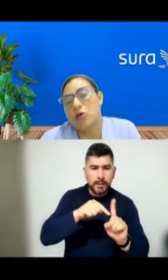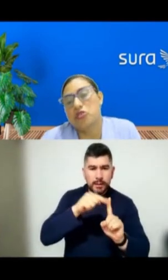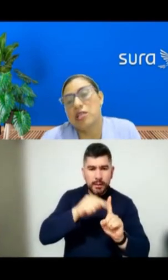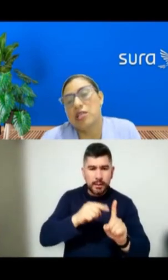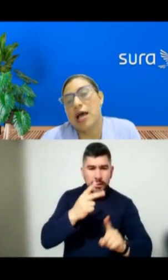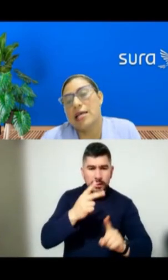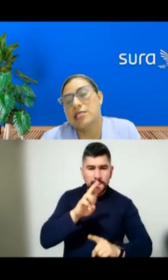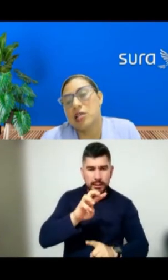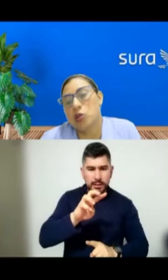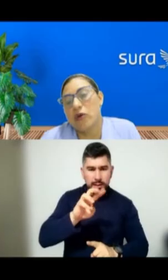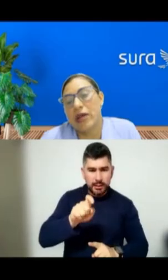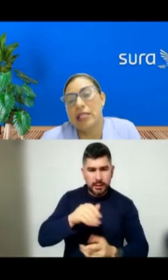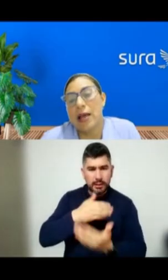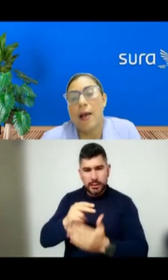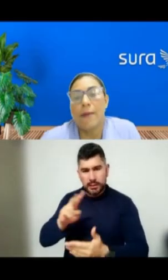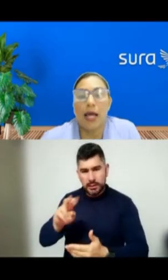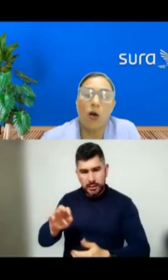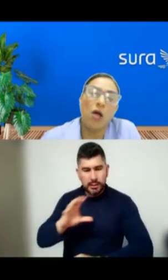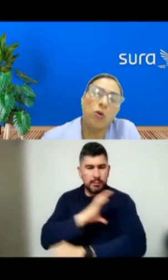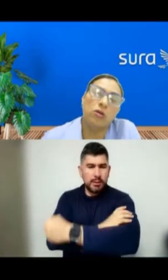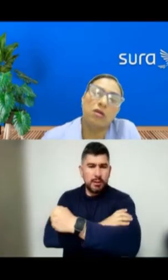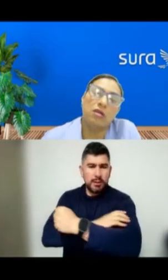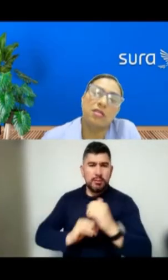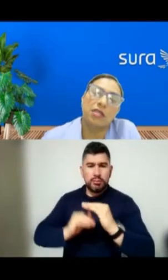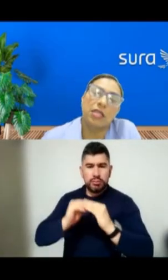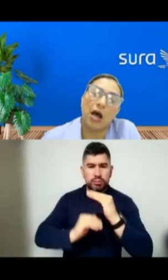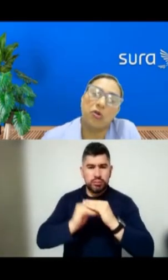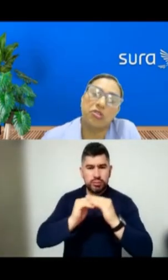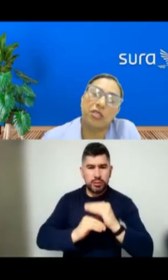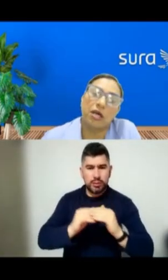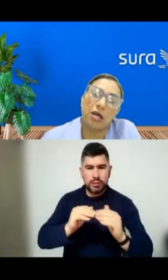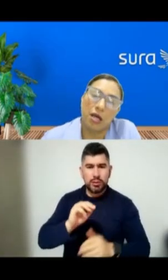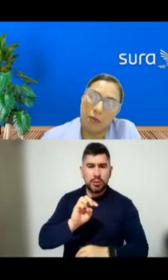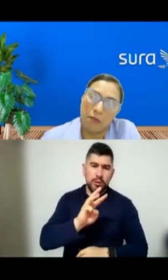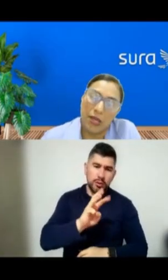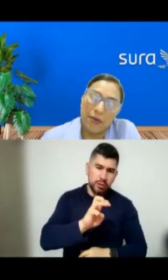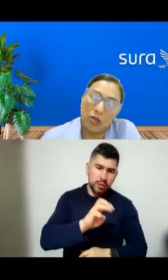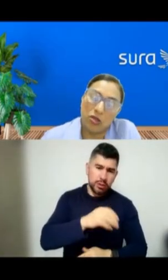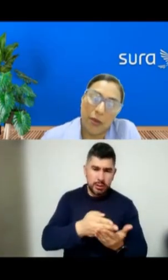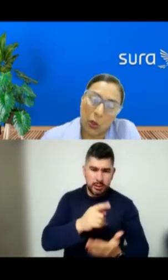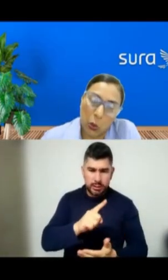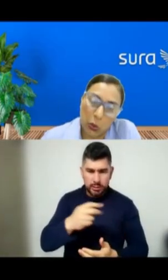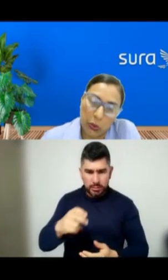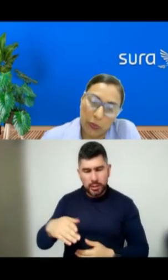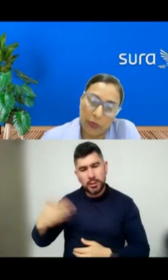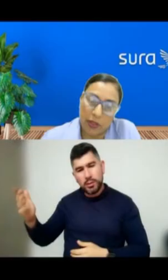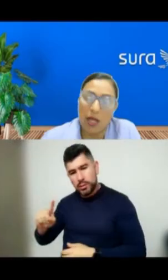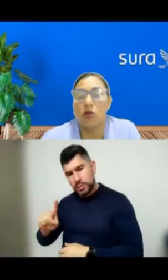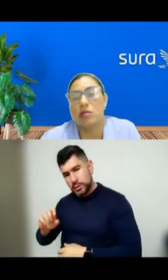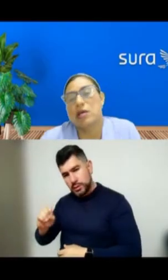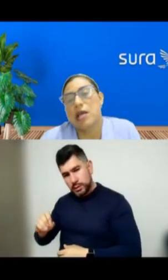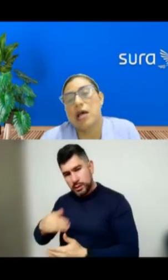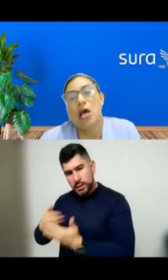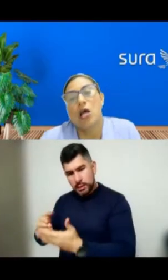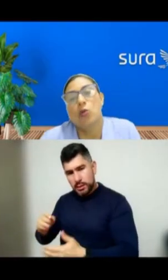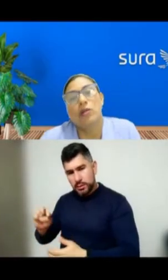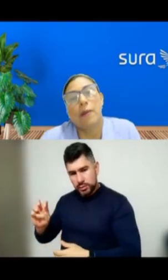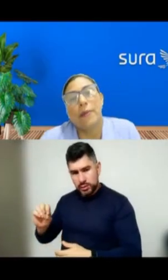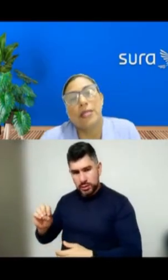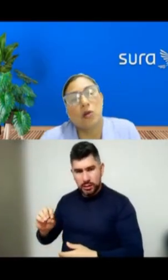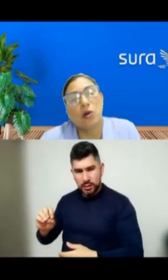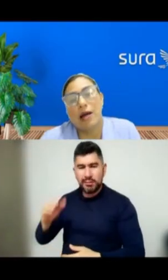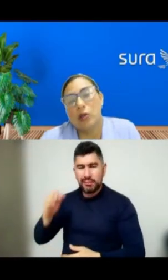presión arterial va de 80 a 120 para los adultos y de 60 a 80 milímetros de mercurio, ¿verdad? Entonces